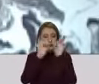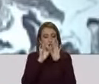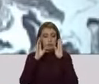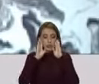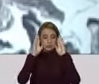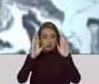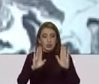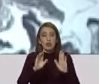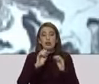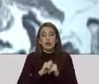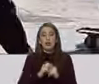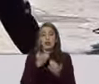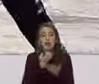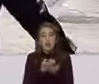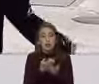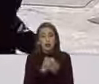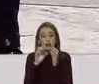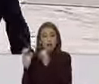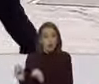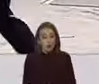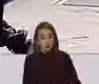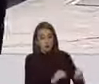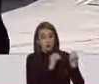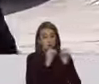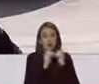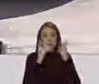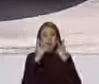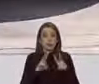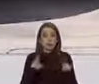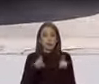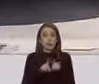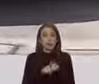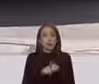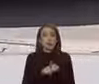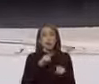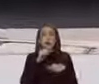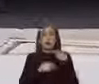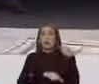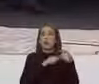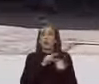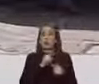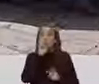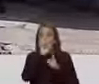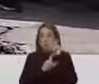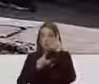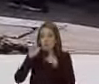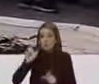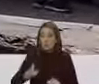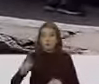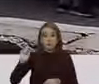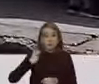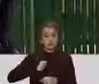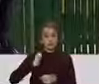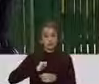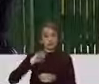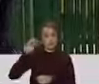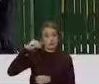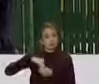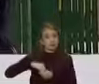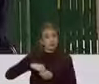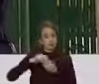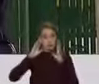dólar cuente. El experto recomienda además, en el caso de personas que vean reducidos sus ingresos salariales, acudir